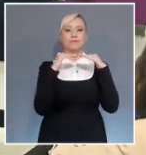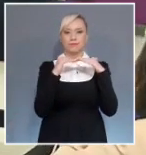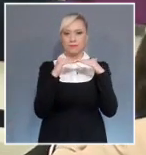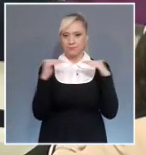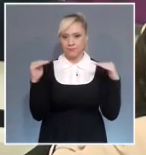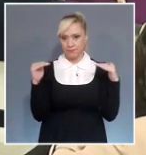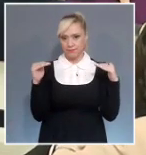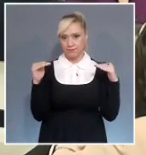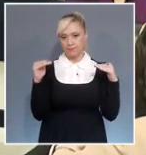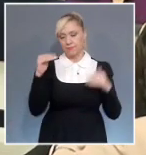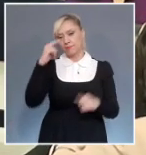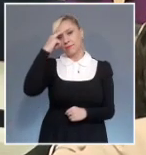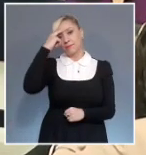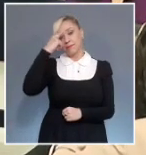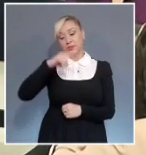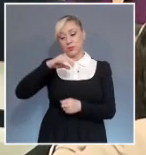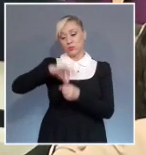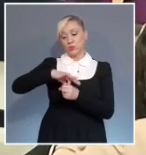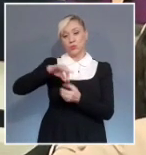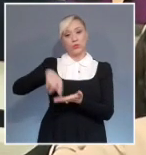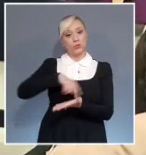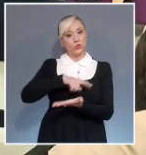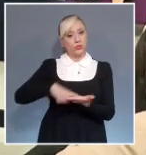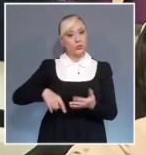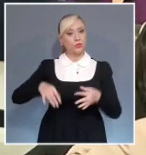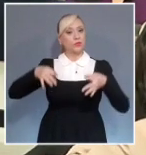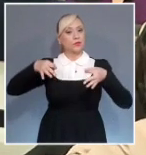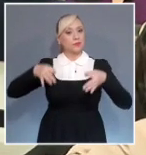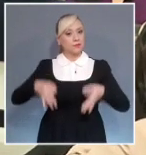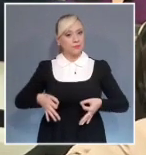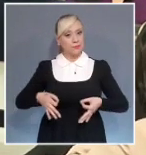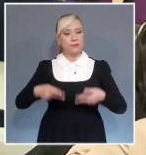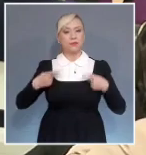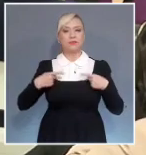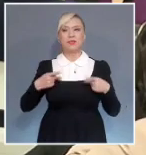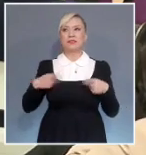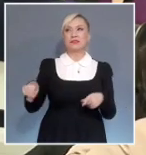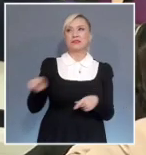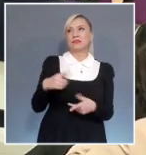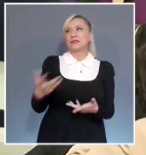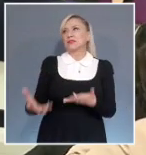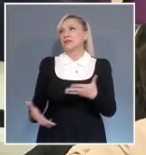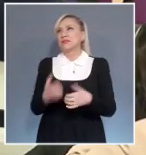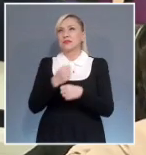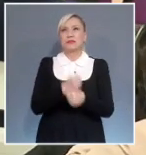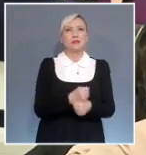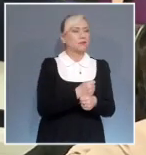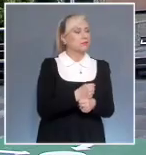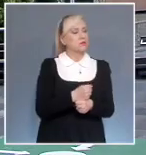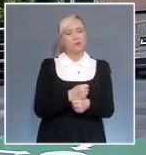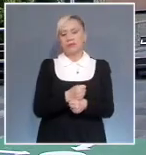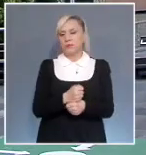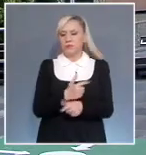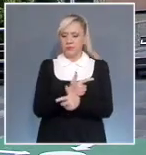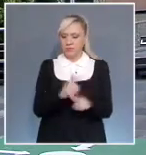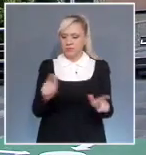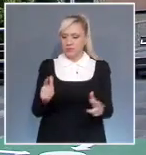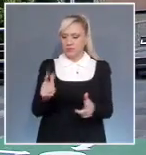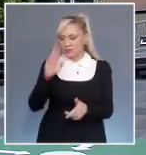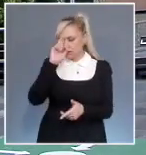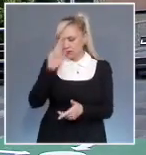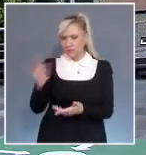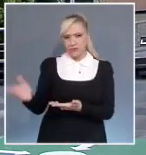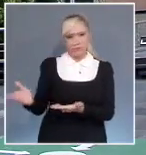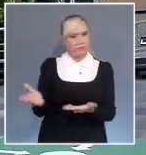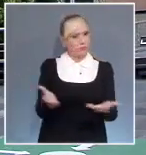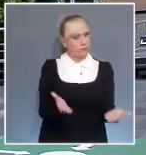realizarse elecciones íntegras en una sociedad menos desigual y con mayores libertades. En la presentación de la obra se destacaron las aportaciones